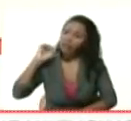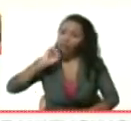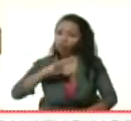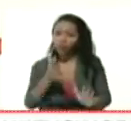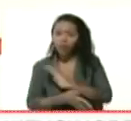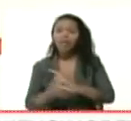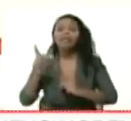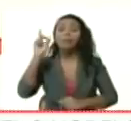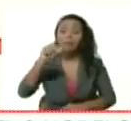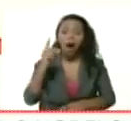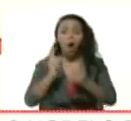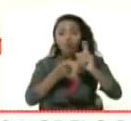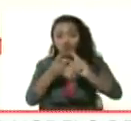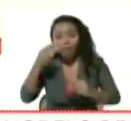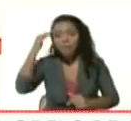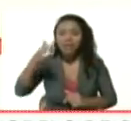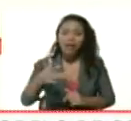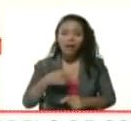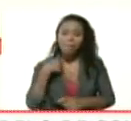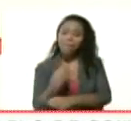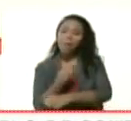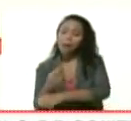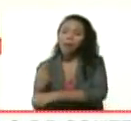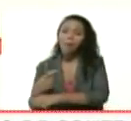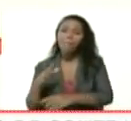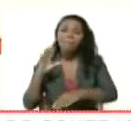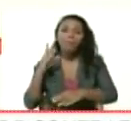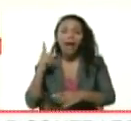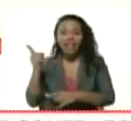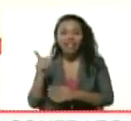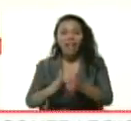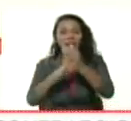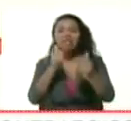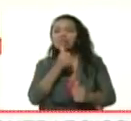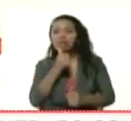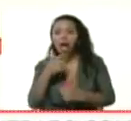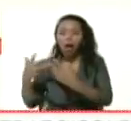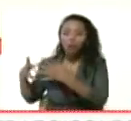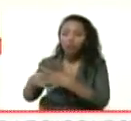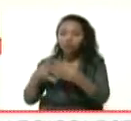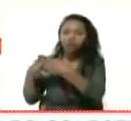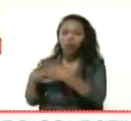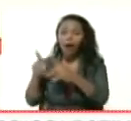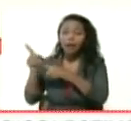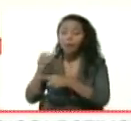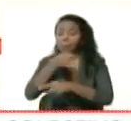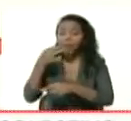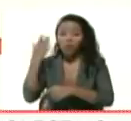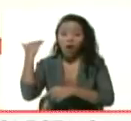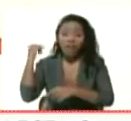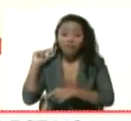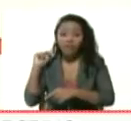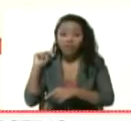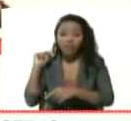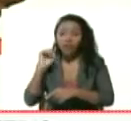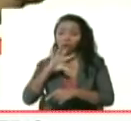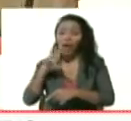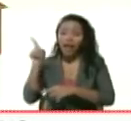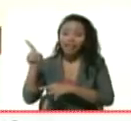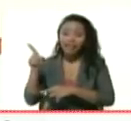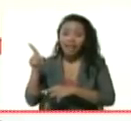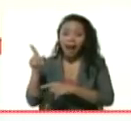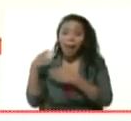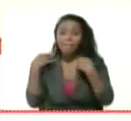militares, financieras, dirigidas por Estados Unidos. Una extraordinaria marcha donde hay que destacar el papel